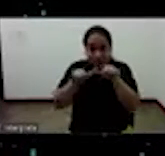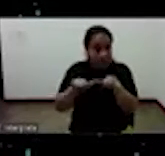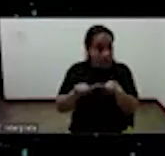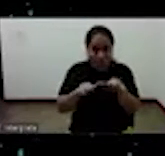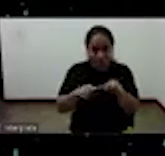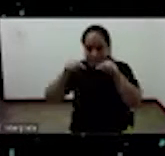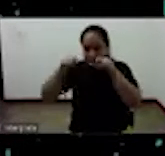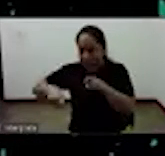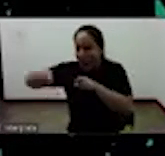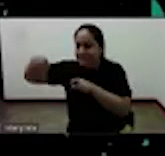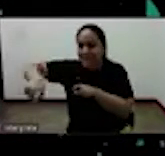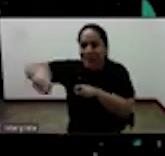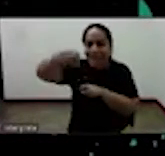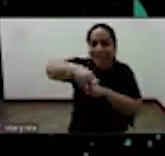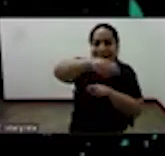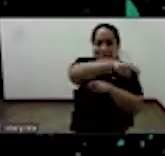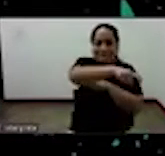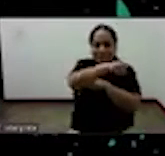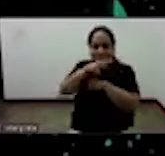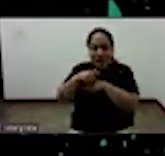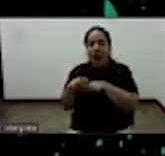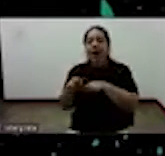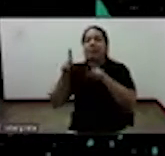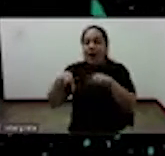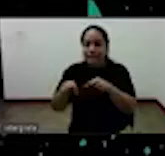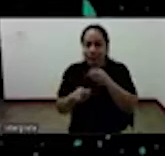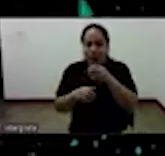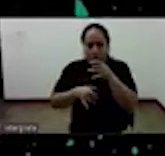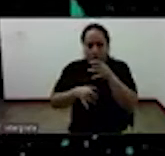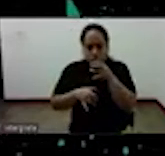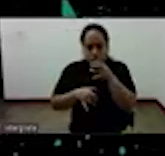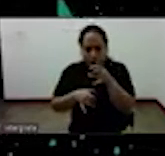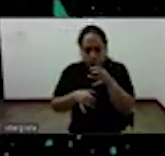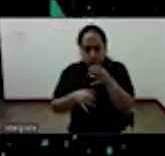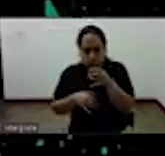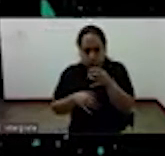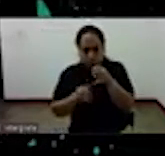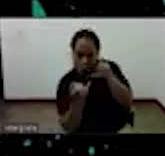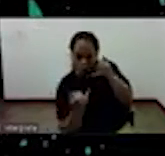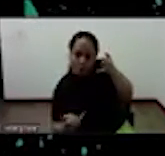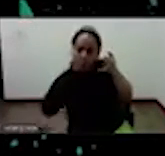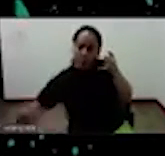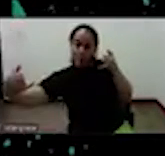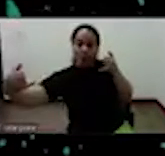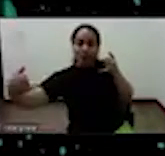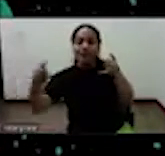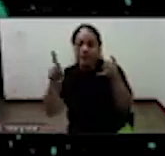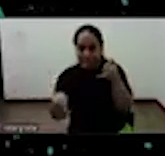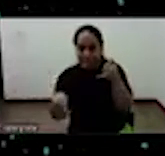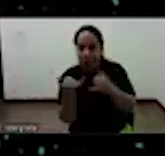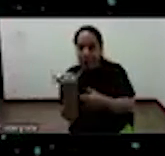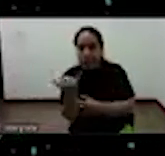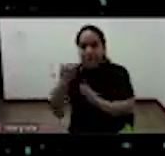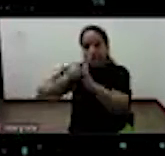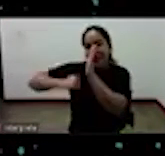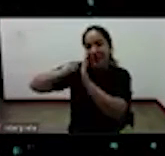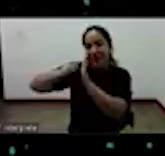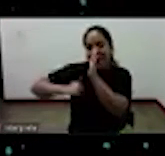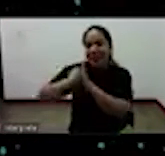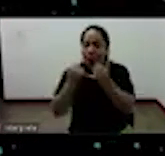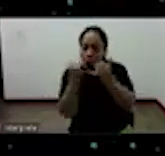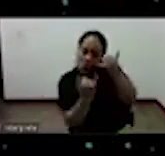la tuba. Esta tuba también era procesada electrónicamente y había una materia electrónica que estaba funcionando.